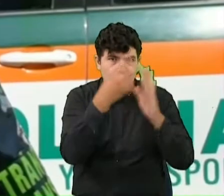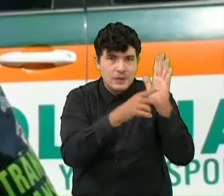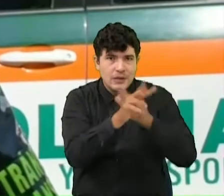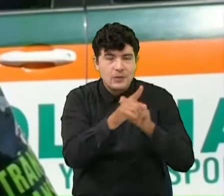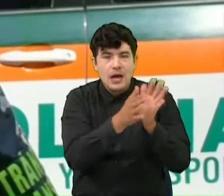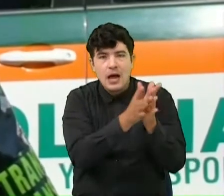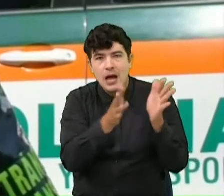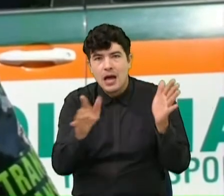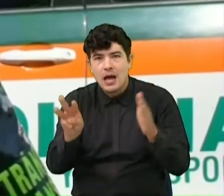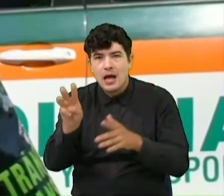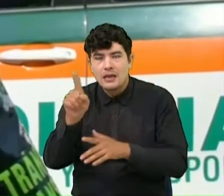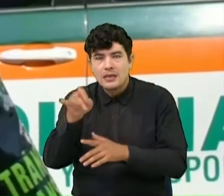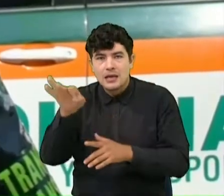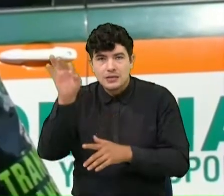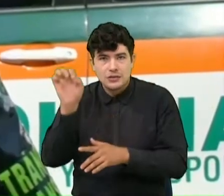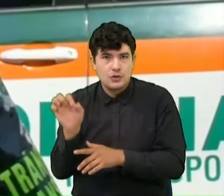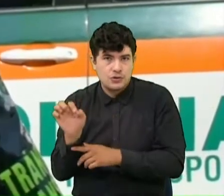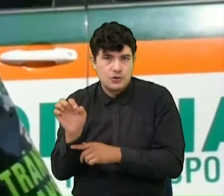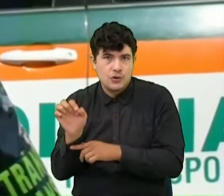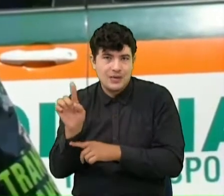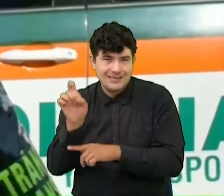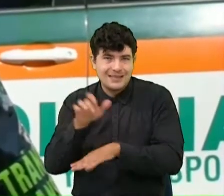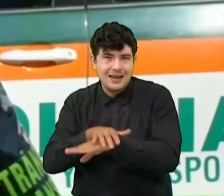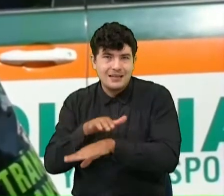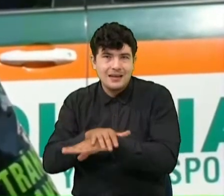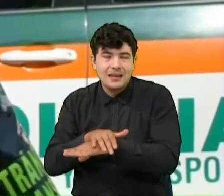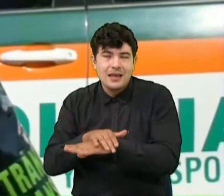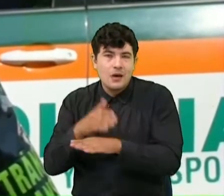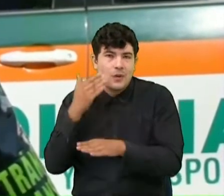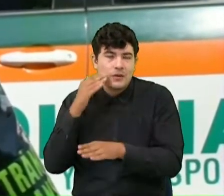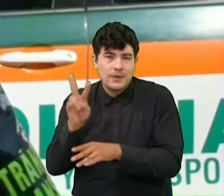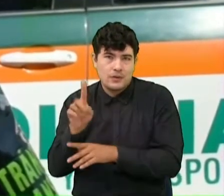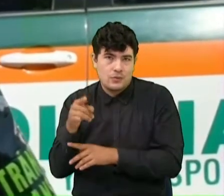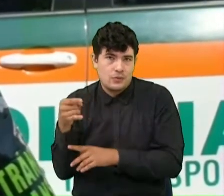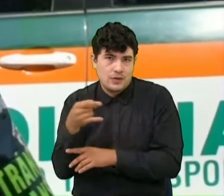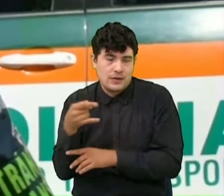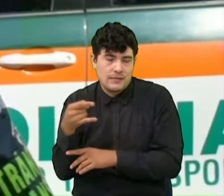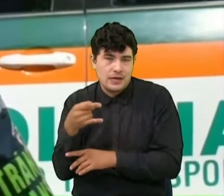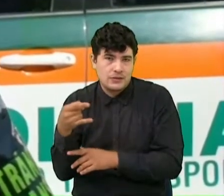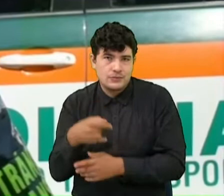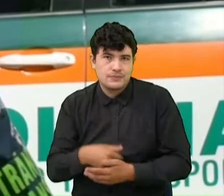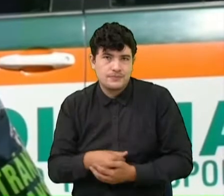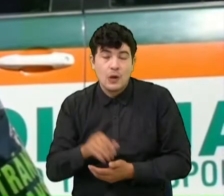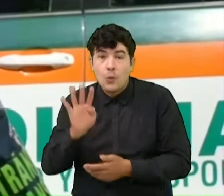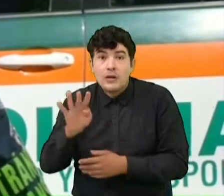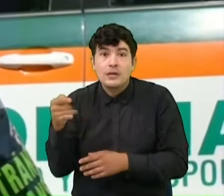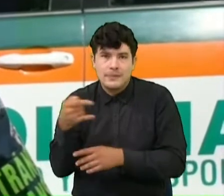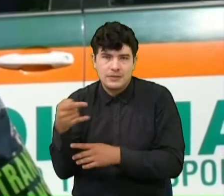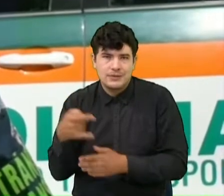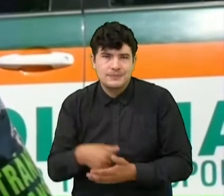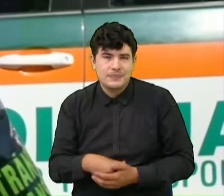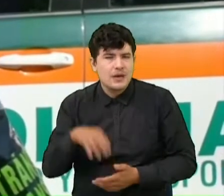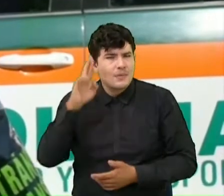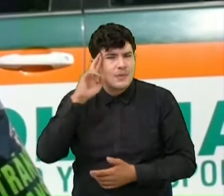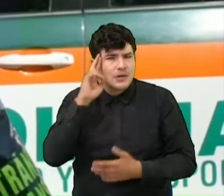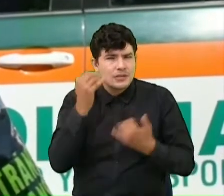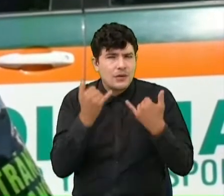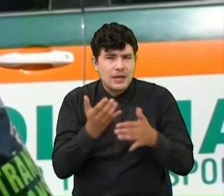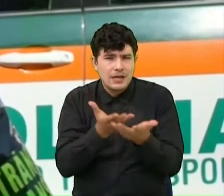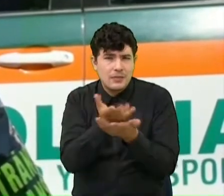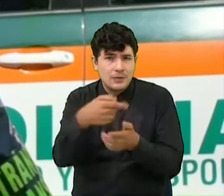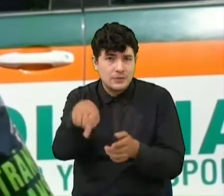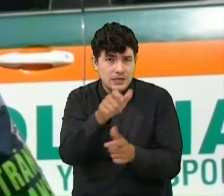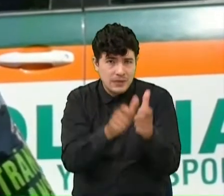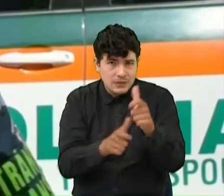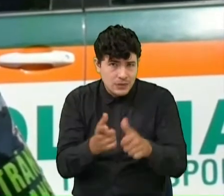horas del día 4 de marzo del 2021 durante las 24 horas del día. Por tal razón se le recomienda a los usuarios viales que transitan por